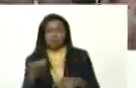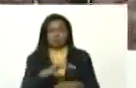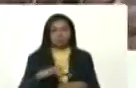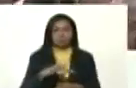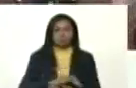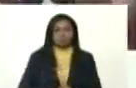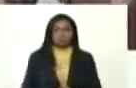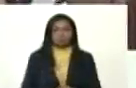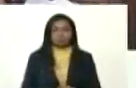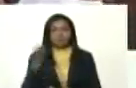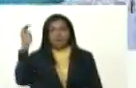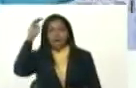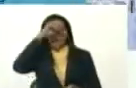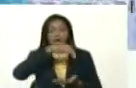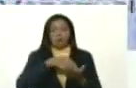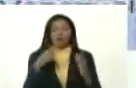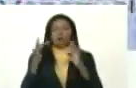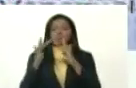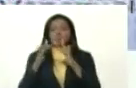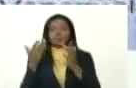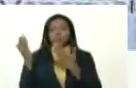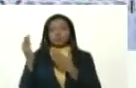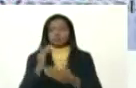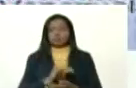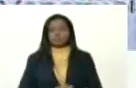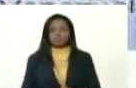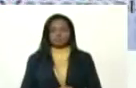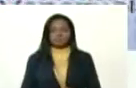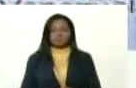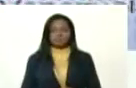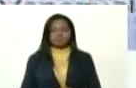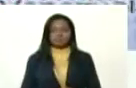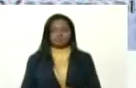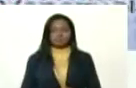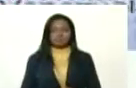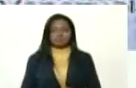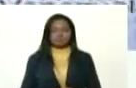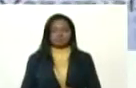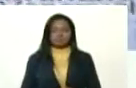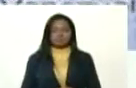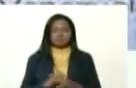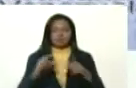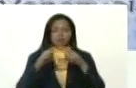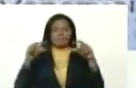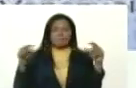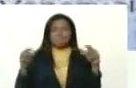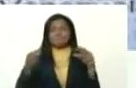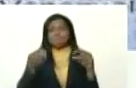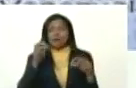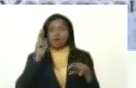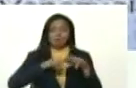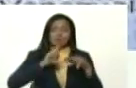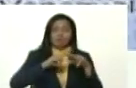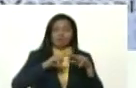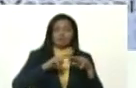el Estado Aragua. En Palo Negro, municipio